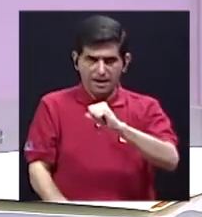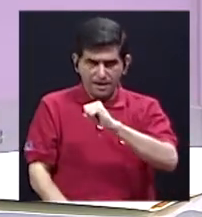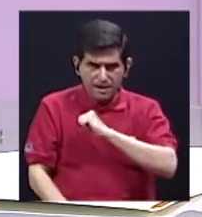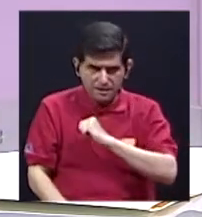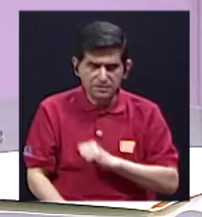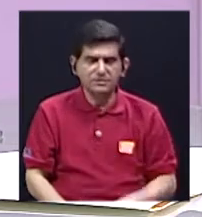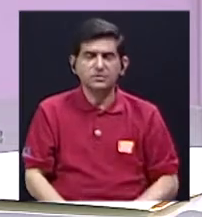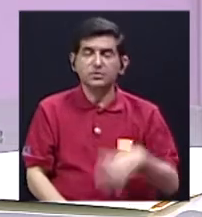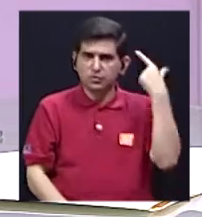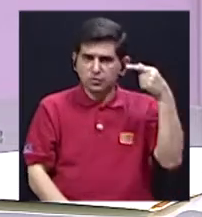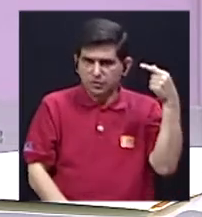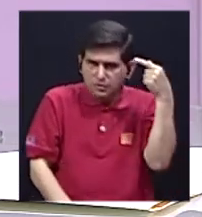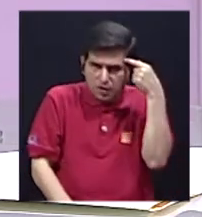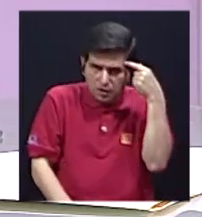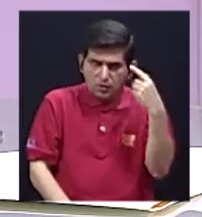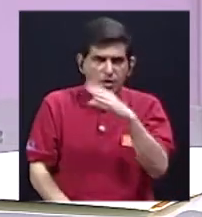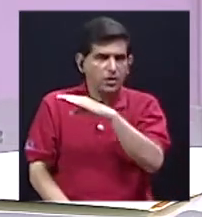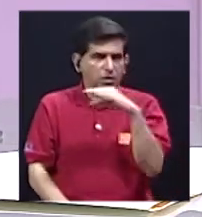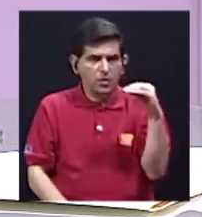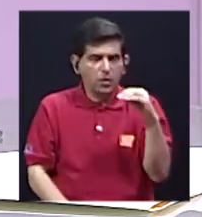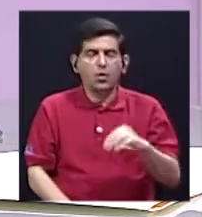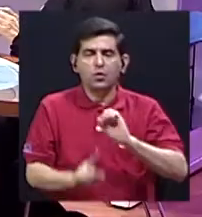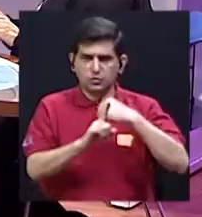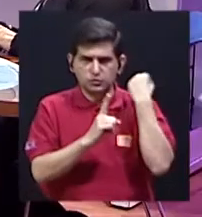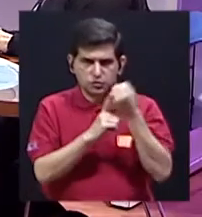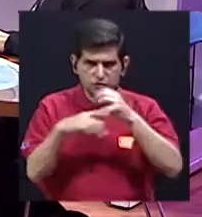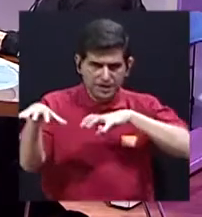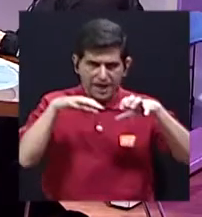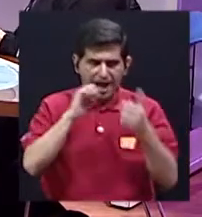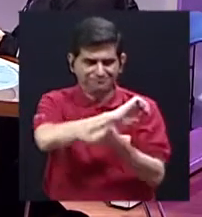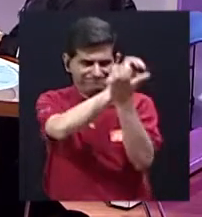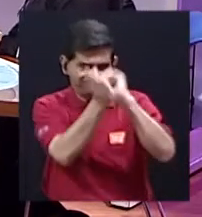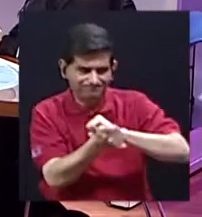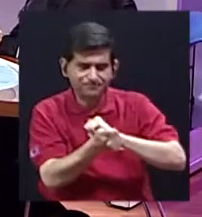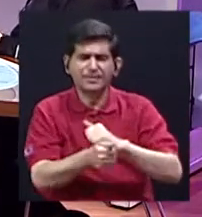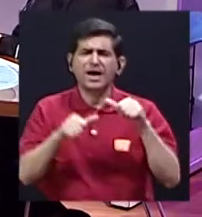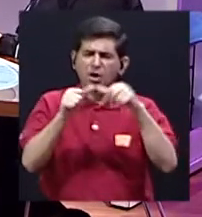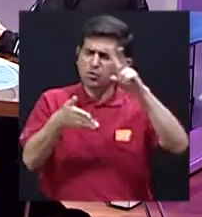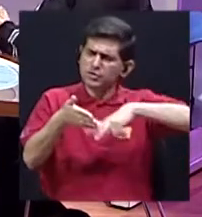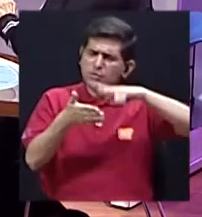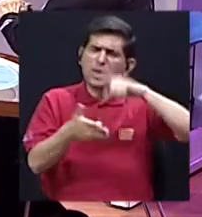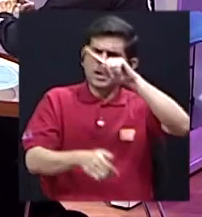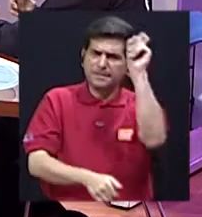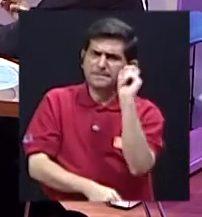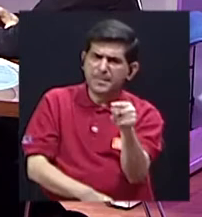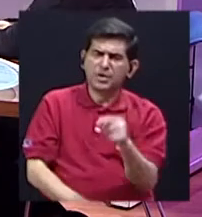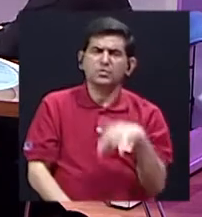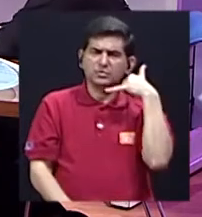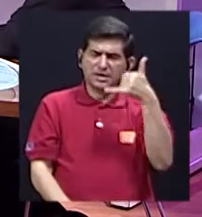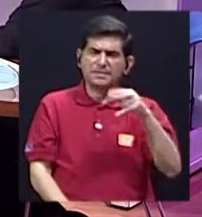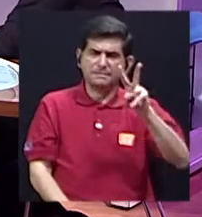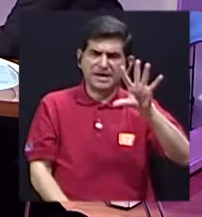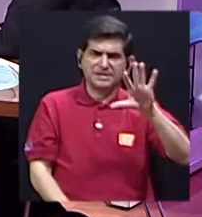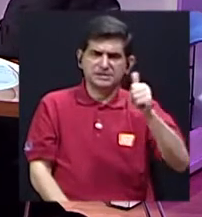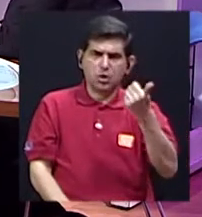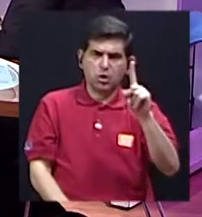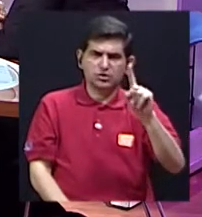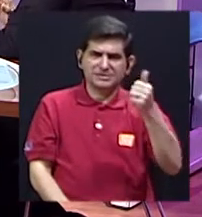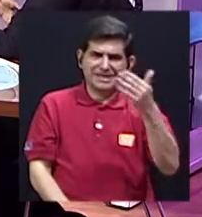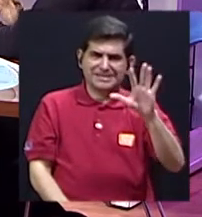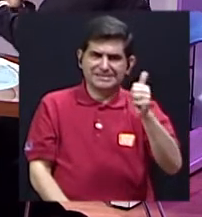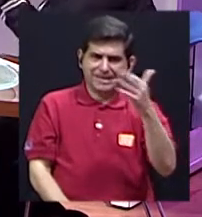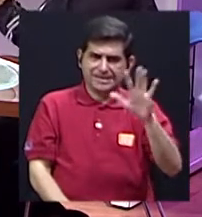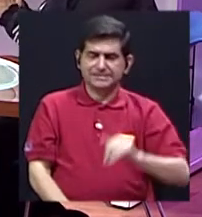tanto del estado como de la sociedad vamos a seguir leyendo preguntas que han ingresado de llamadas al 25 11